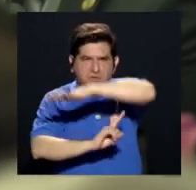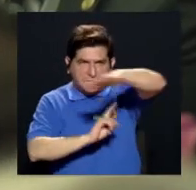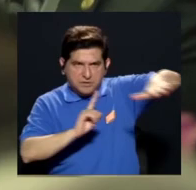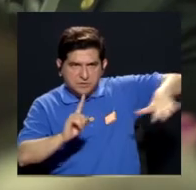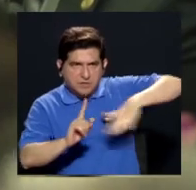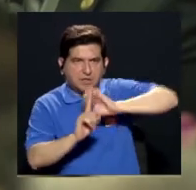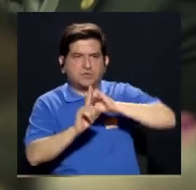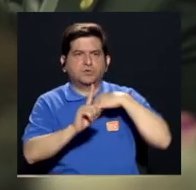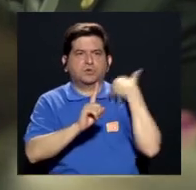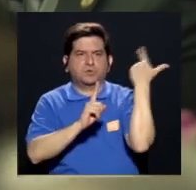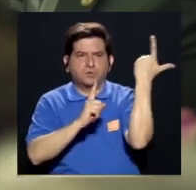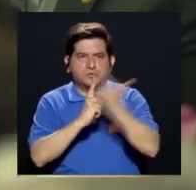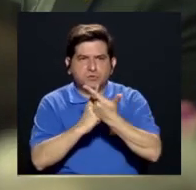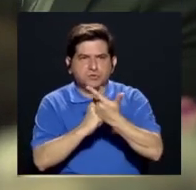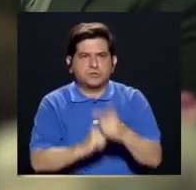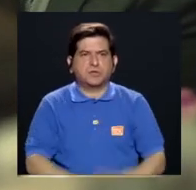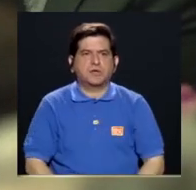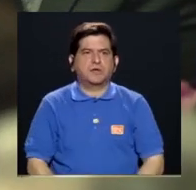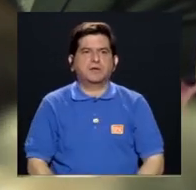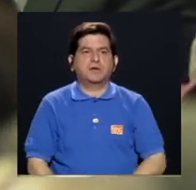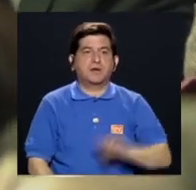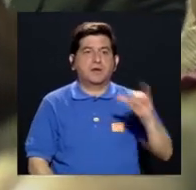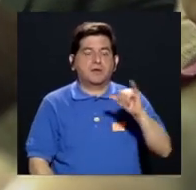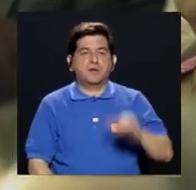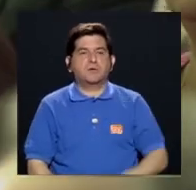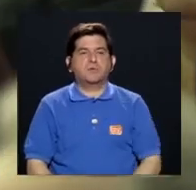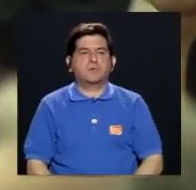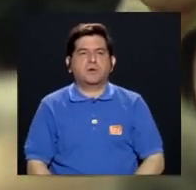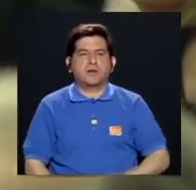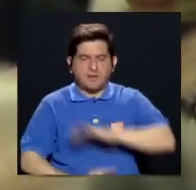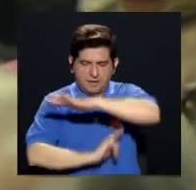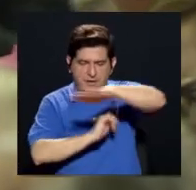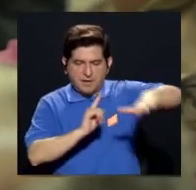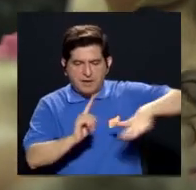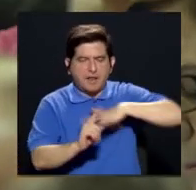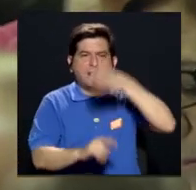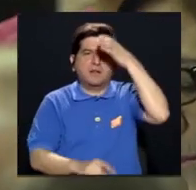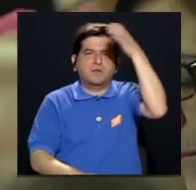entorno social, con su entorno cultural.